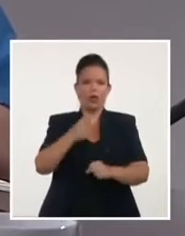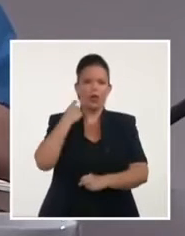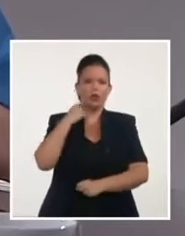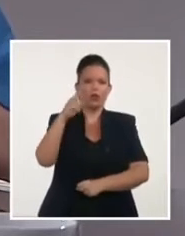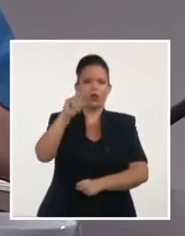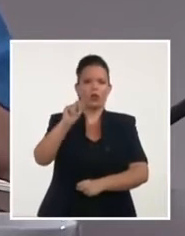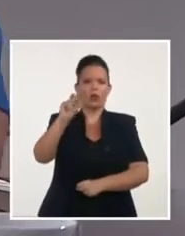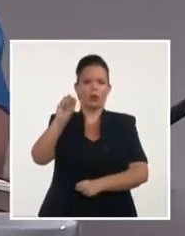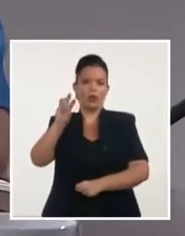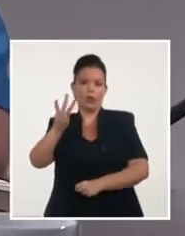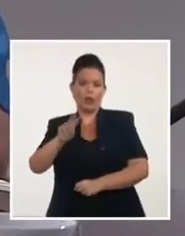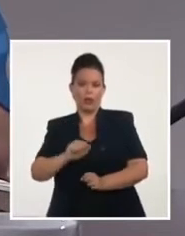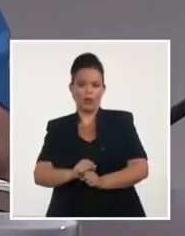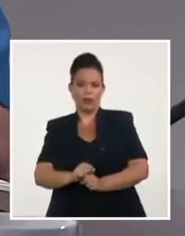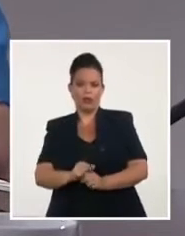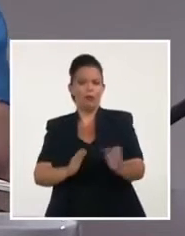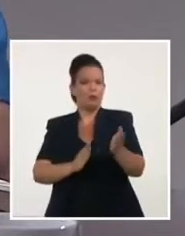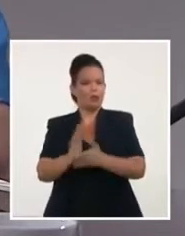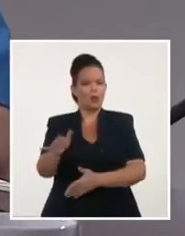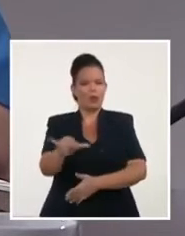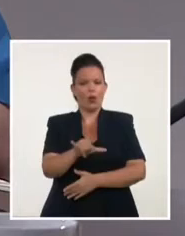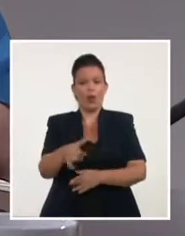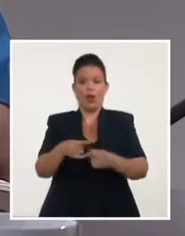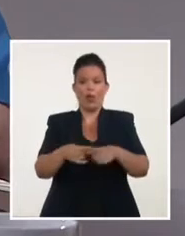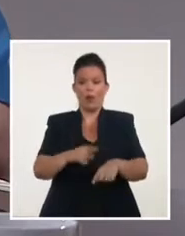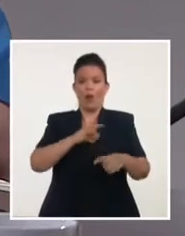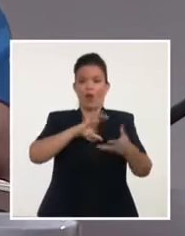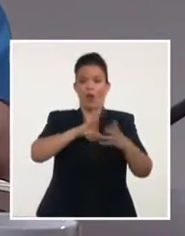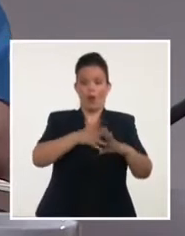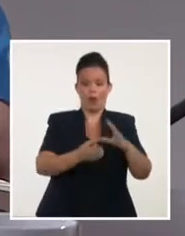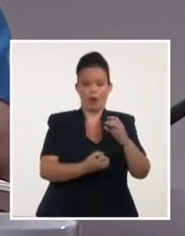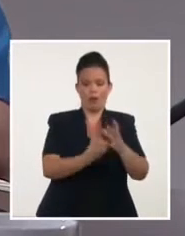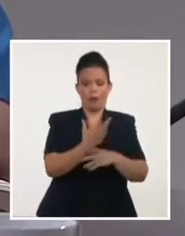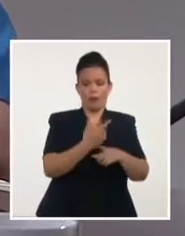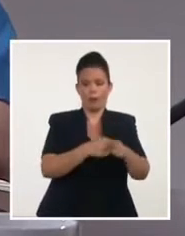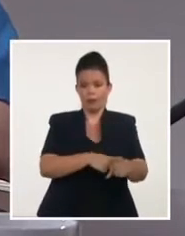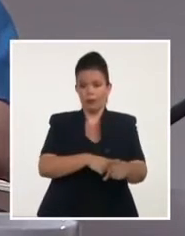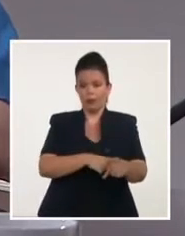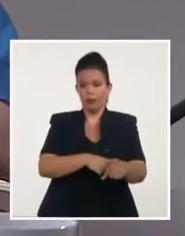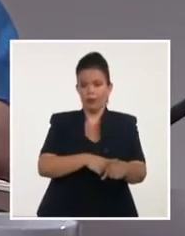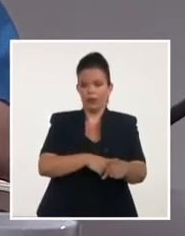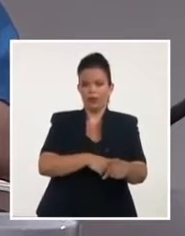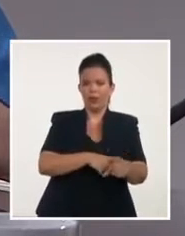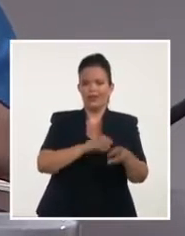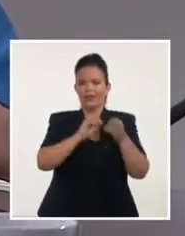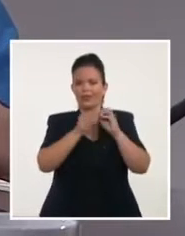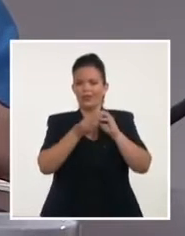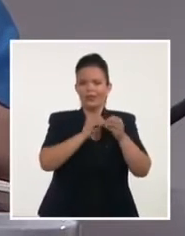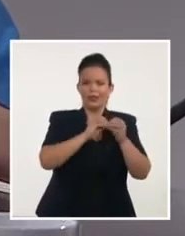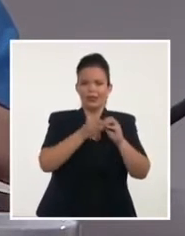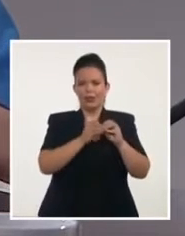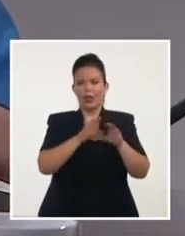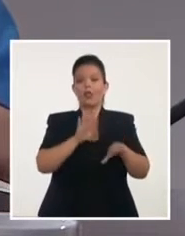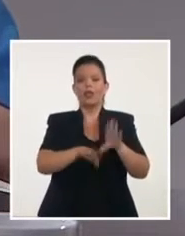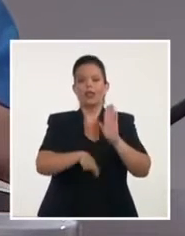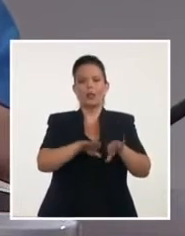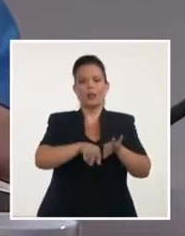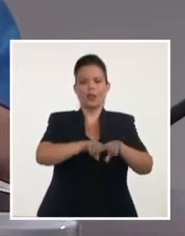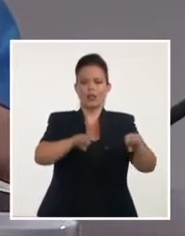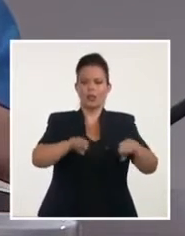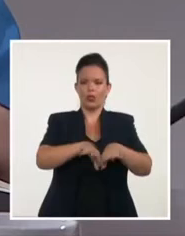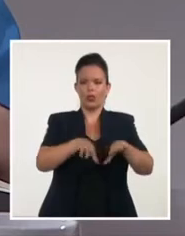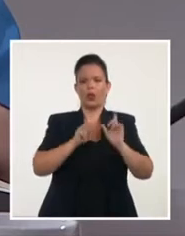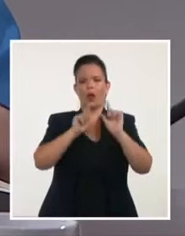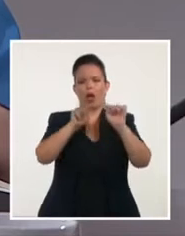intacta, pero los diseños se van yendo, de alguna manera, acomodando a las nuevas circunstancias. Entonces,